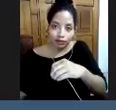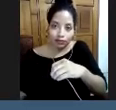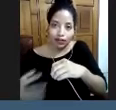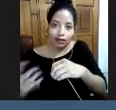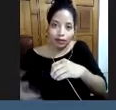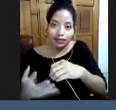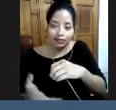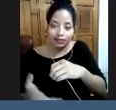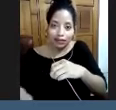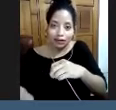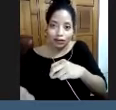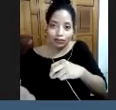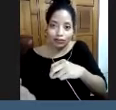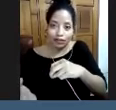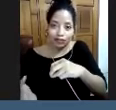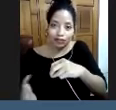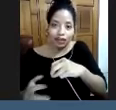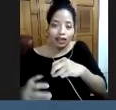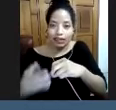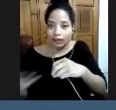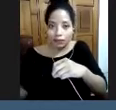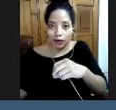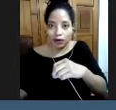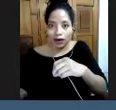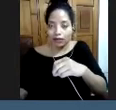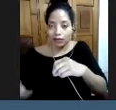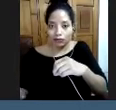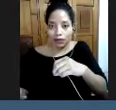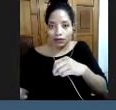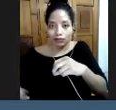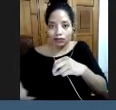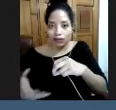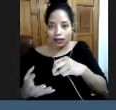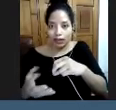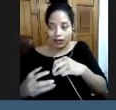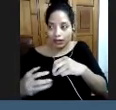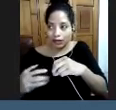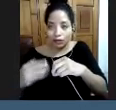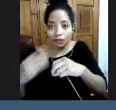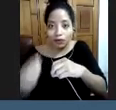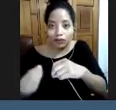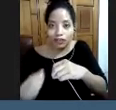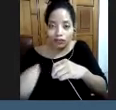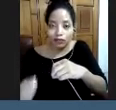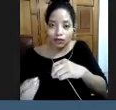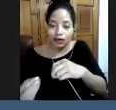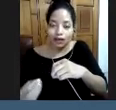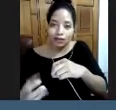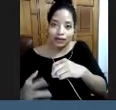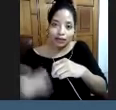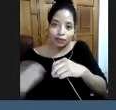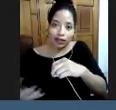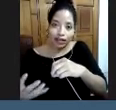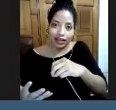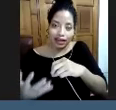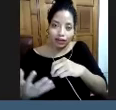y profesoras que puedan transmitir los conocimientos. Y tampoco hay mucho menos un proyecto, un programa